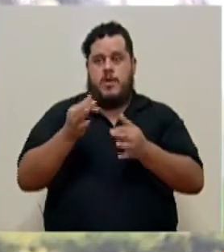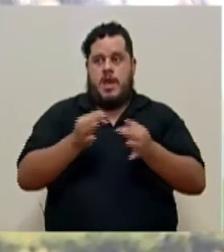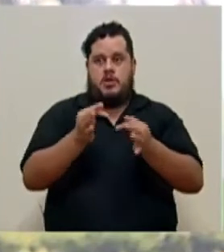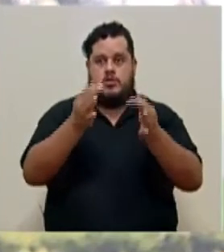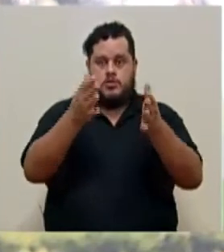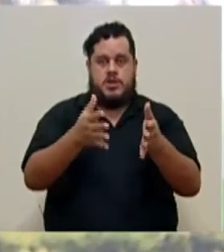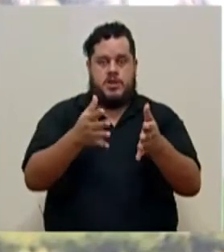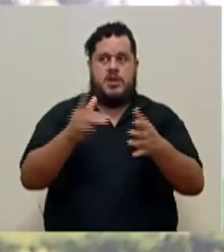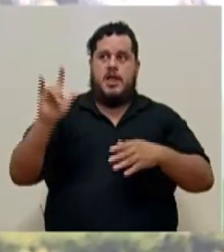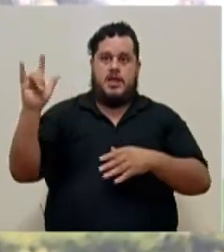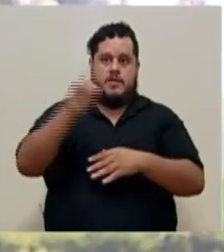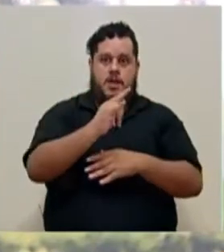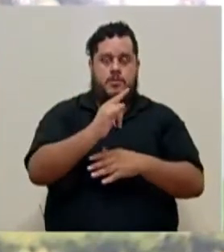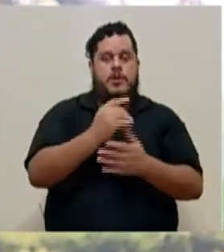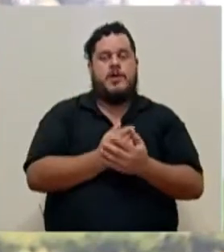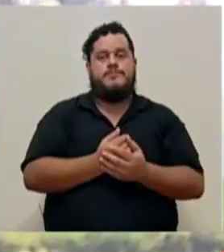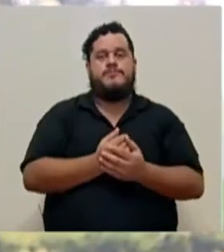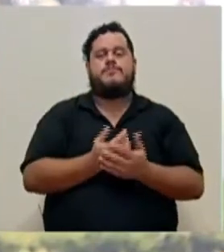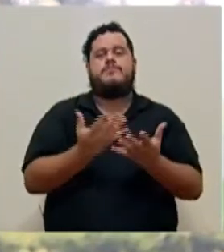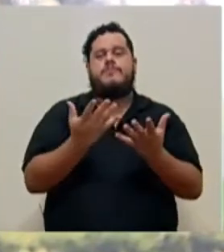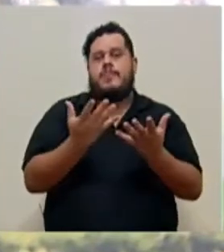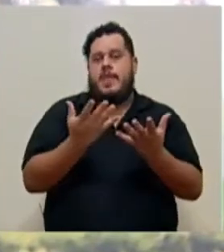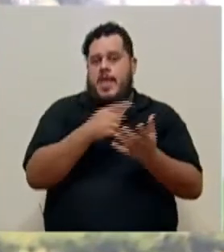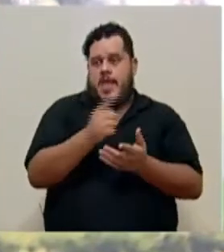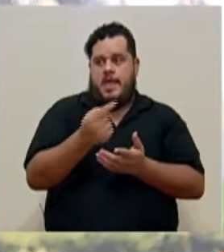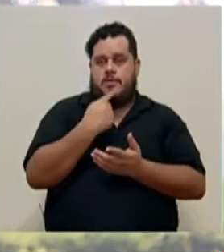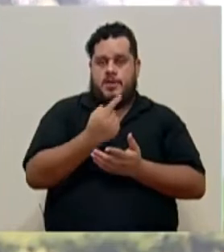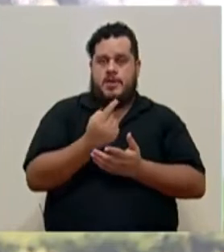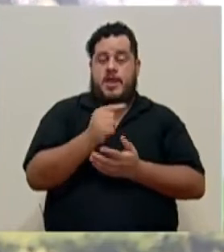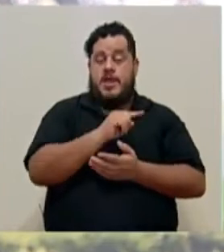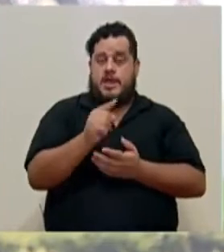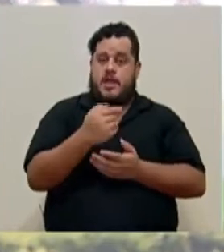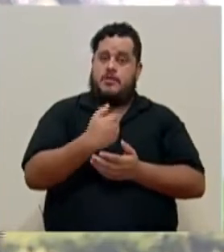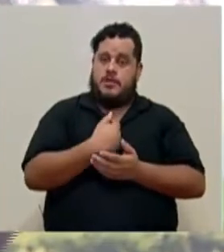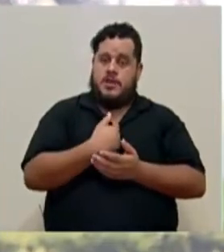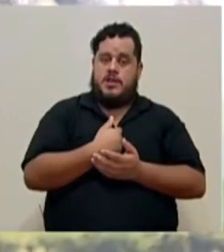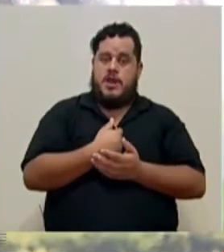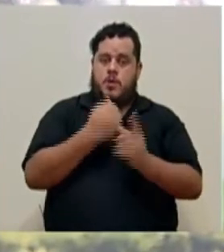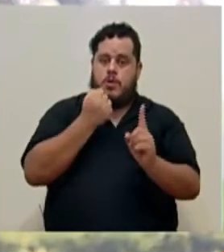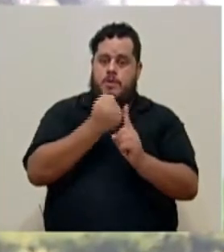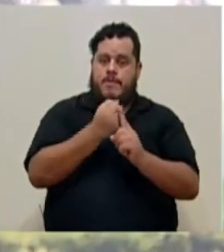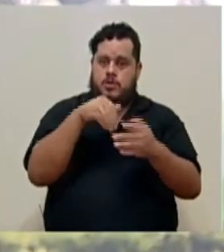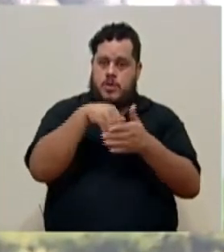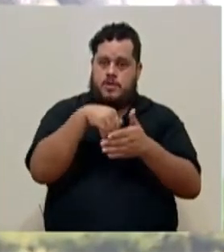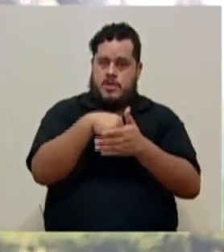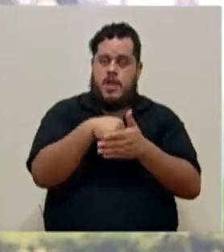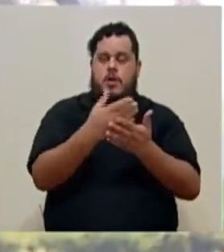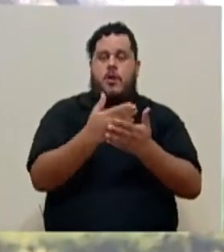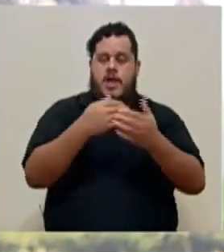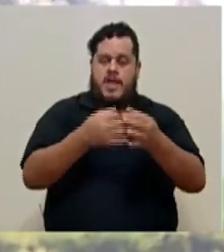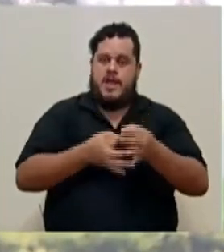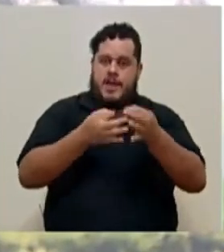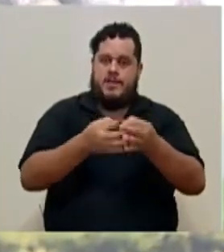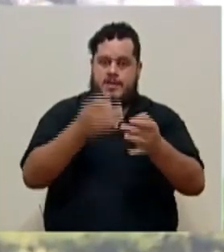viajan por aire en vuelos. Ellos indican que estos tendrían un impacto limitado en el avance